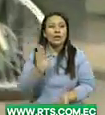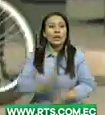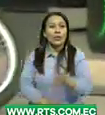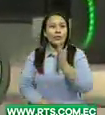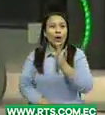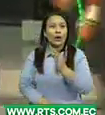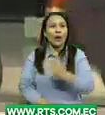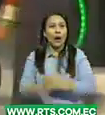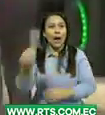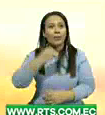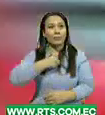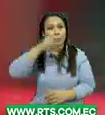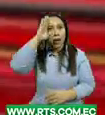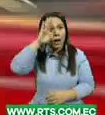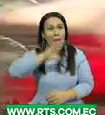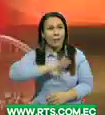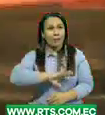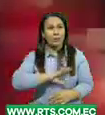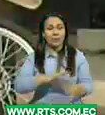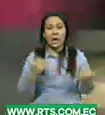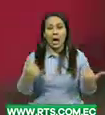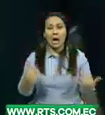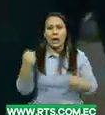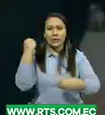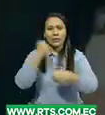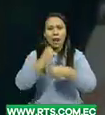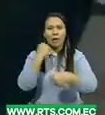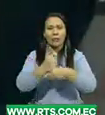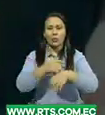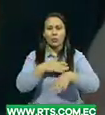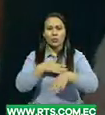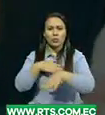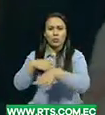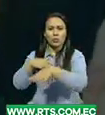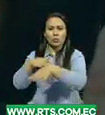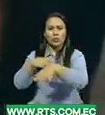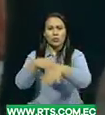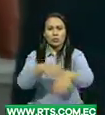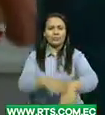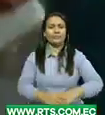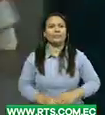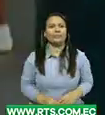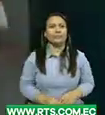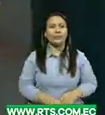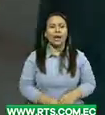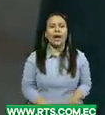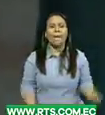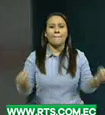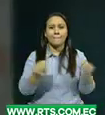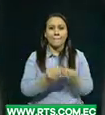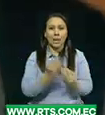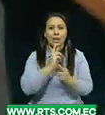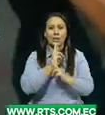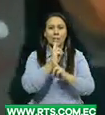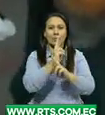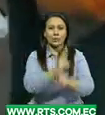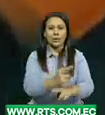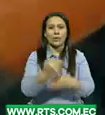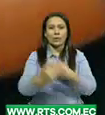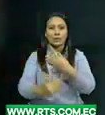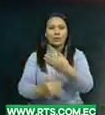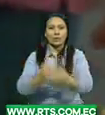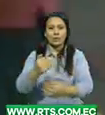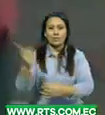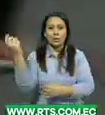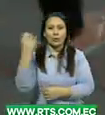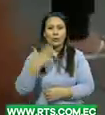La policía rápidamente implementó un operativo antidelincuencial. Daban resultados luego de las acciones tomadas.